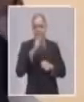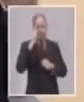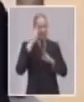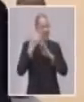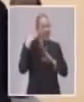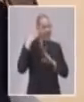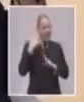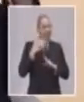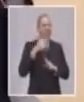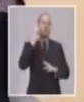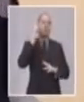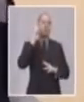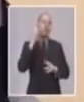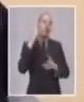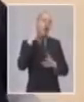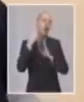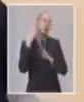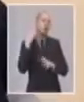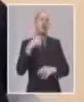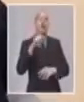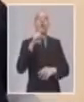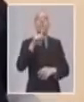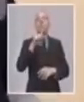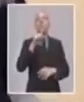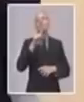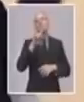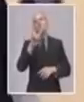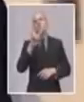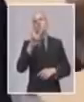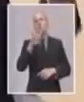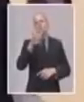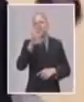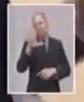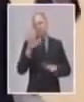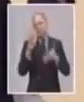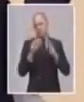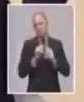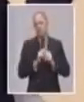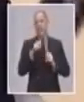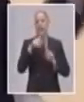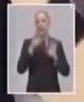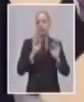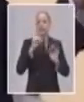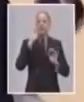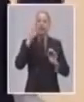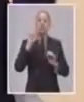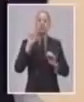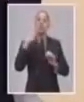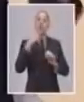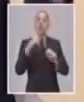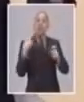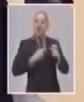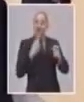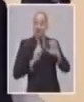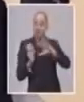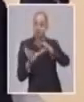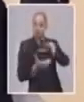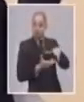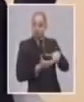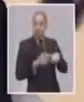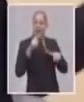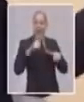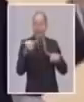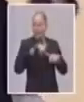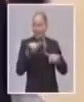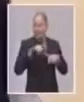Segunda Guerra Mundial. Radio Europa Libre, Radio Libertad contra los países del entonces campo socialista. Lo que el alcance que tiene una red social, un mensaje